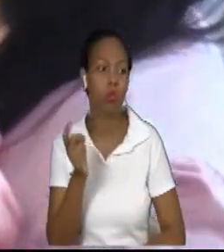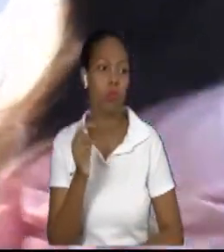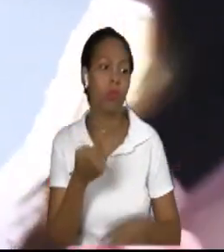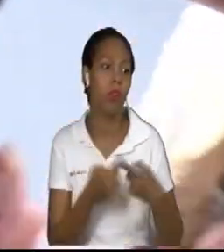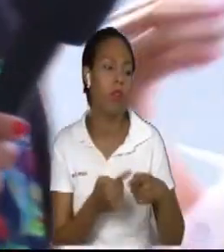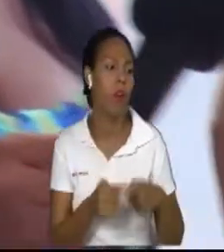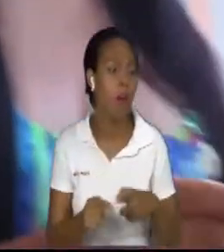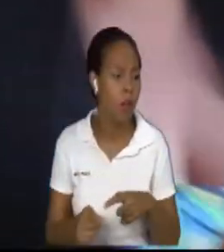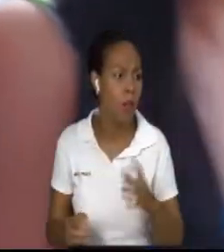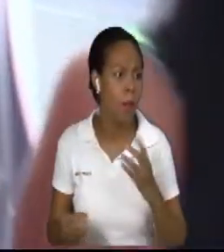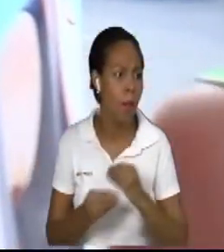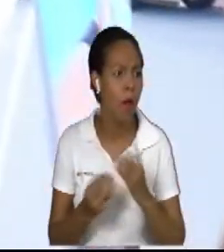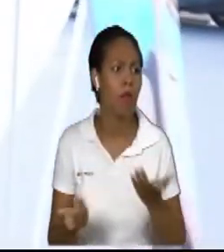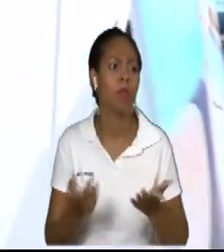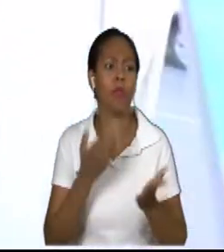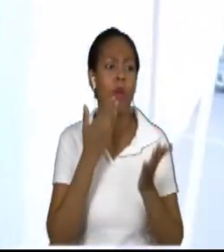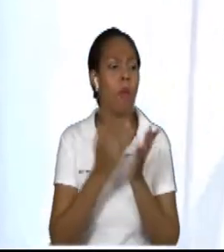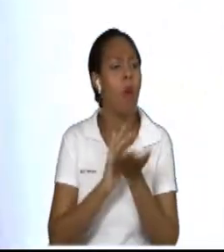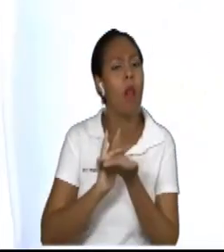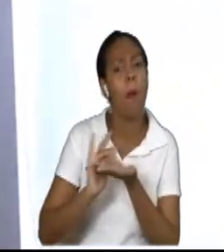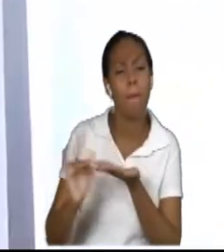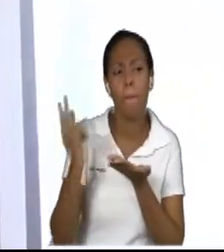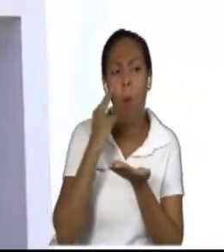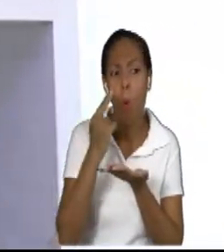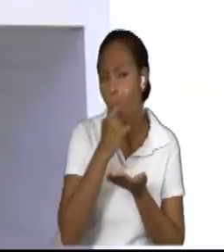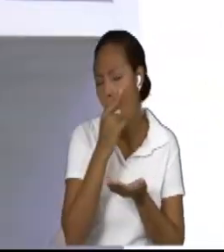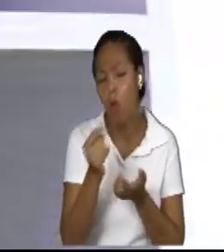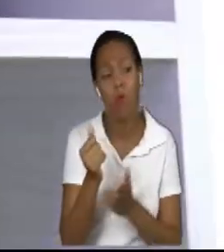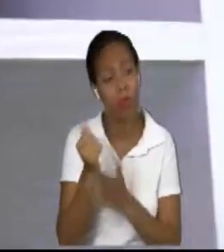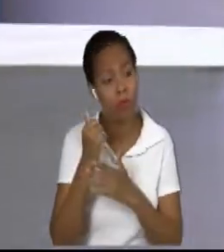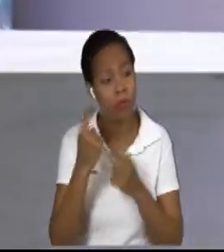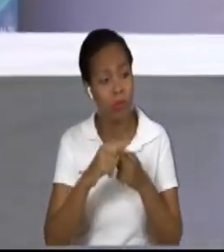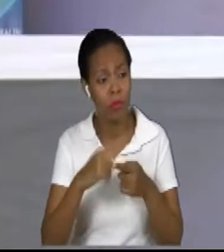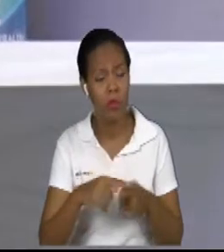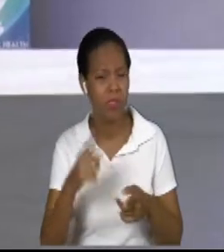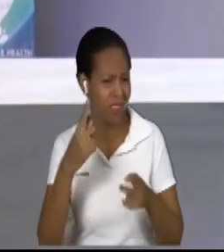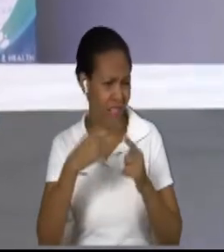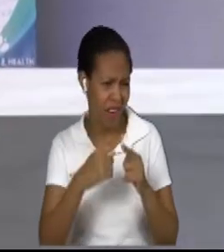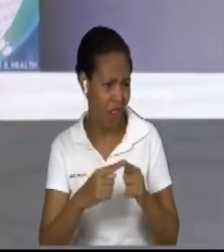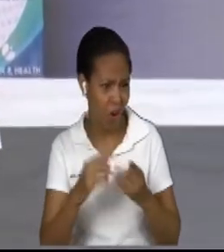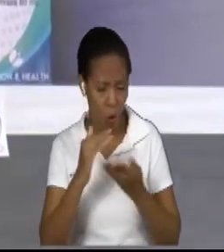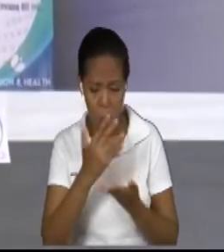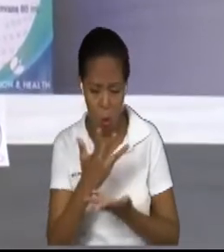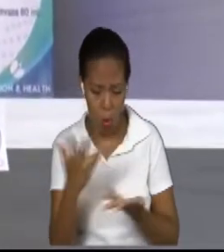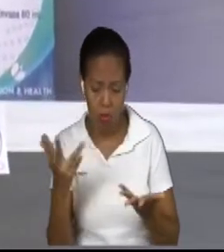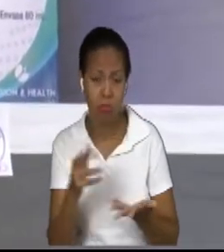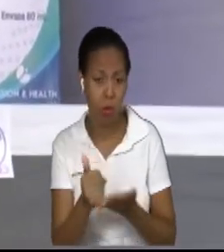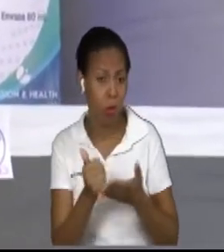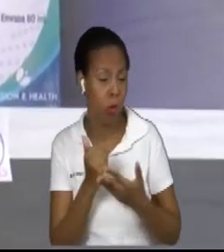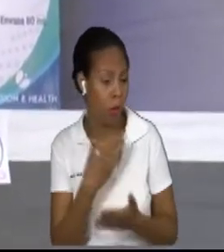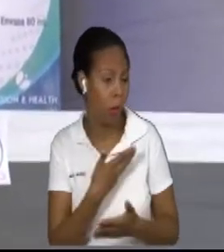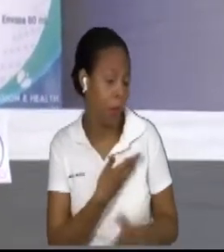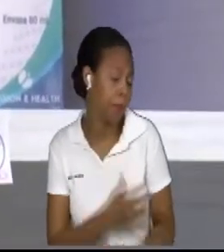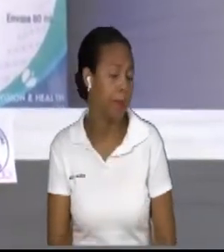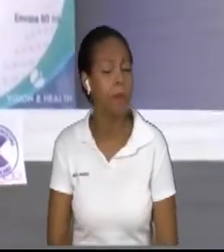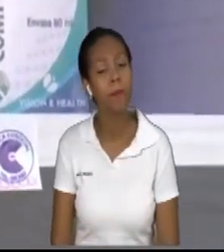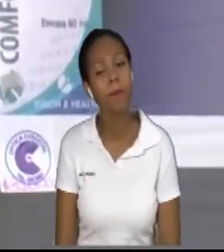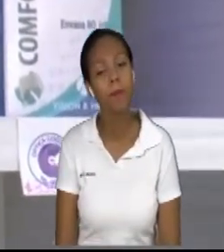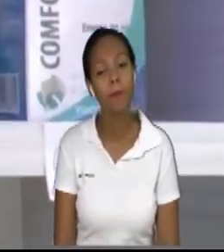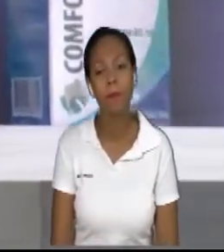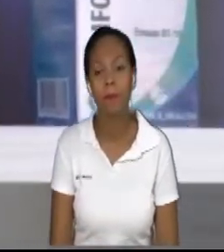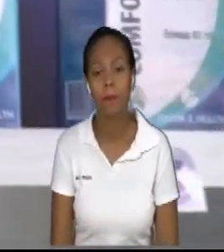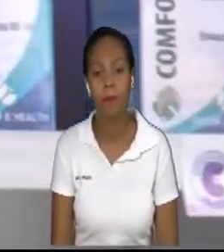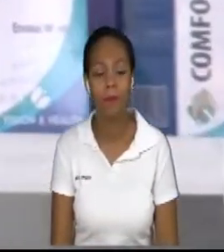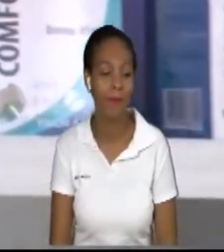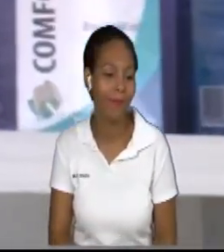También tenemos solución para limpieza de los ojos. Bueno, una gran cantidad de productos para todas las mamás en este fin de semana. Porque además de